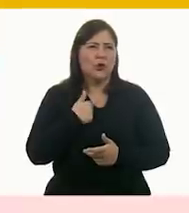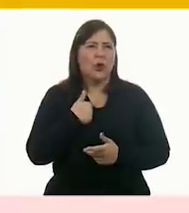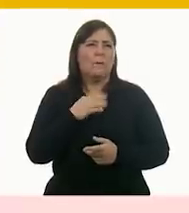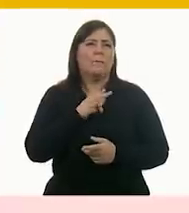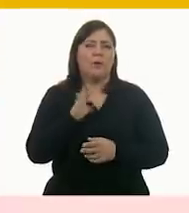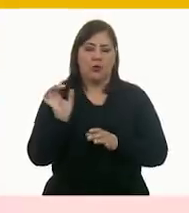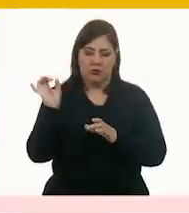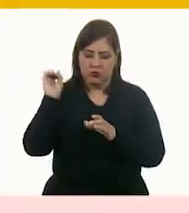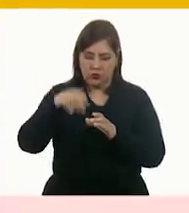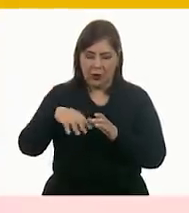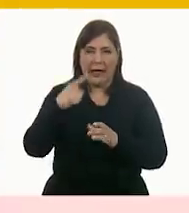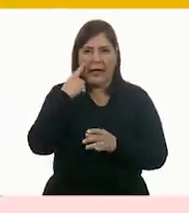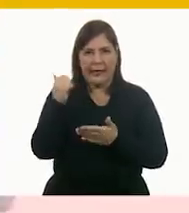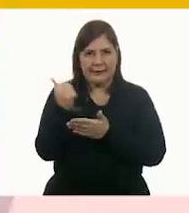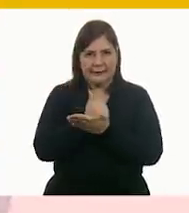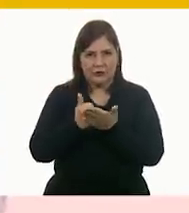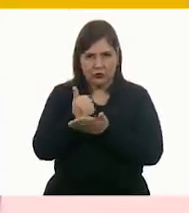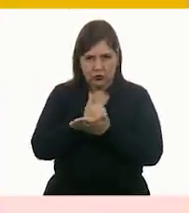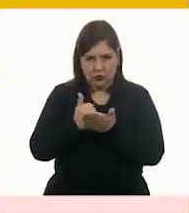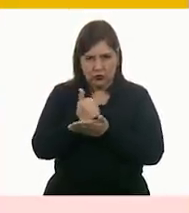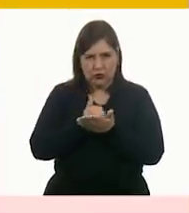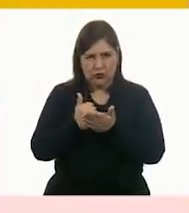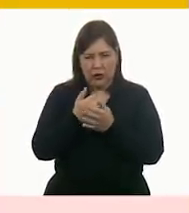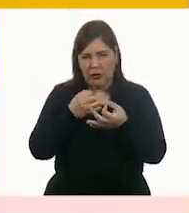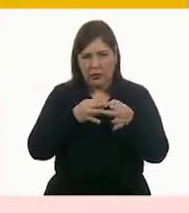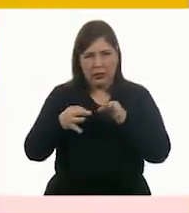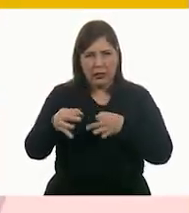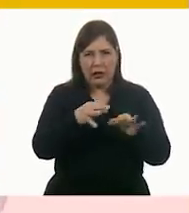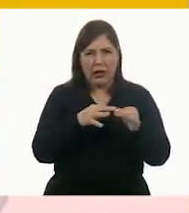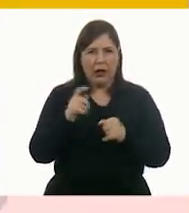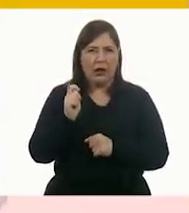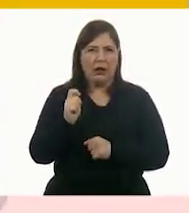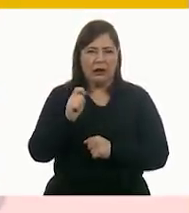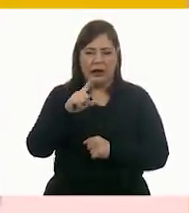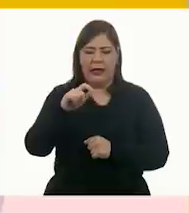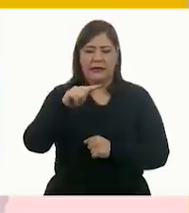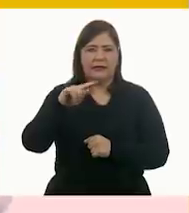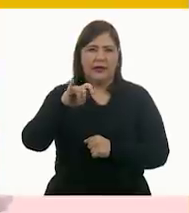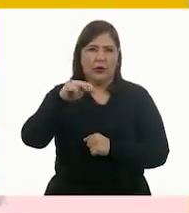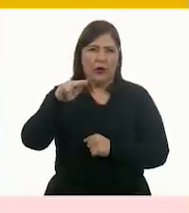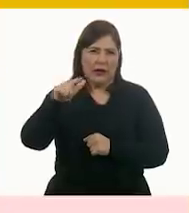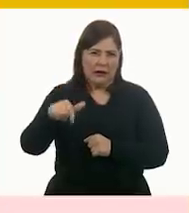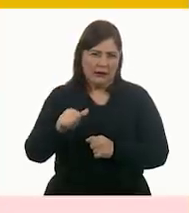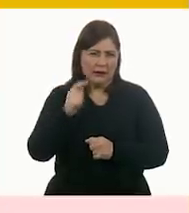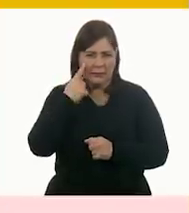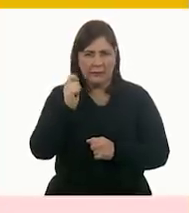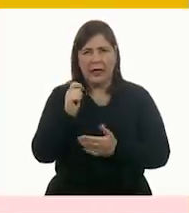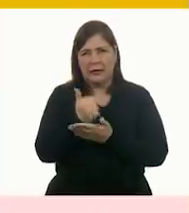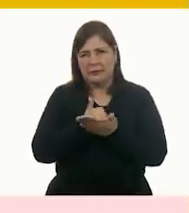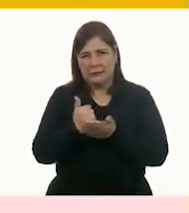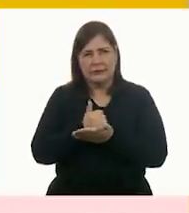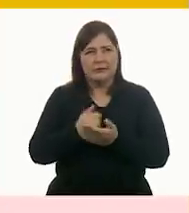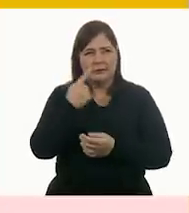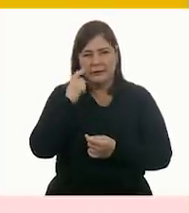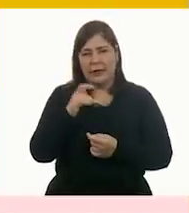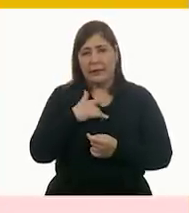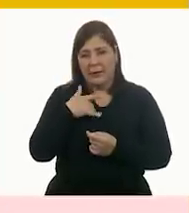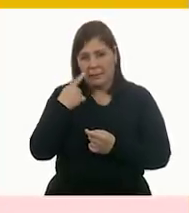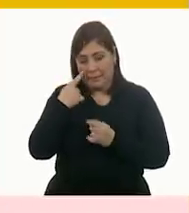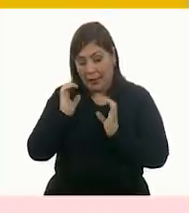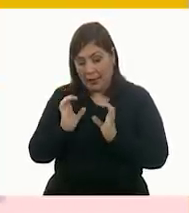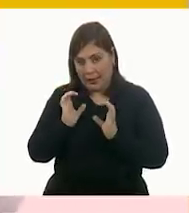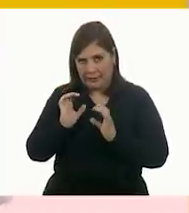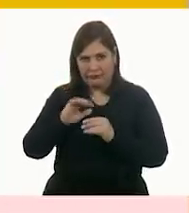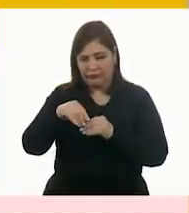estas azules, estas lentejuelas azules. Cuidado, no vayas a hacer tanto tiro. ¡Oh! Casi como yo.